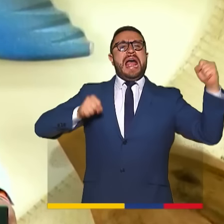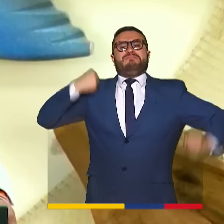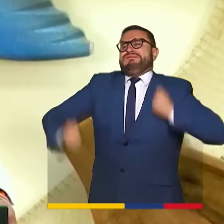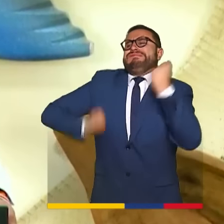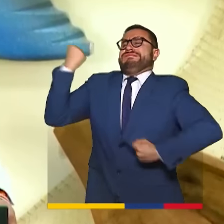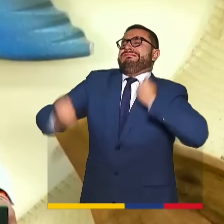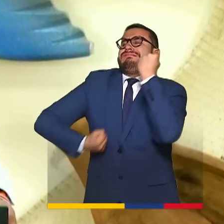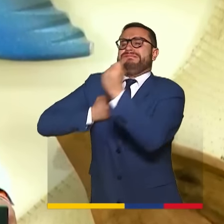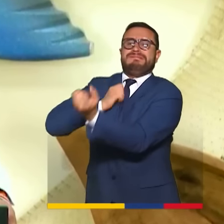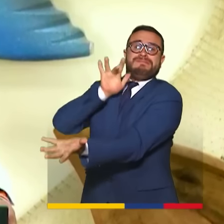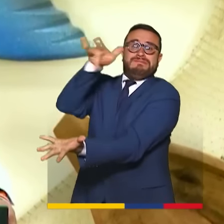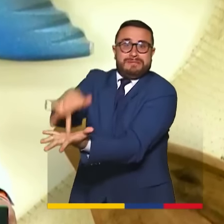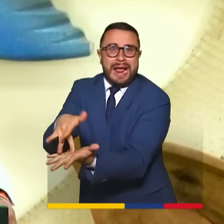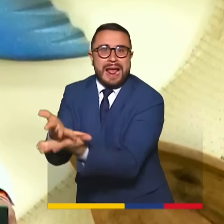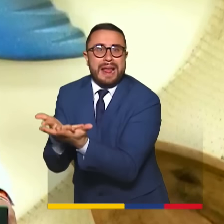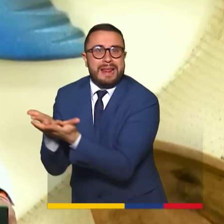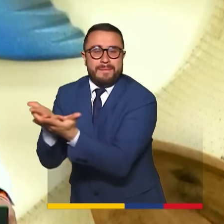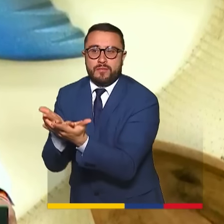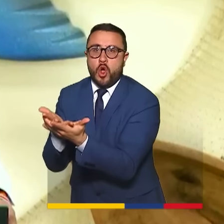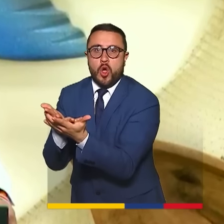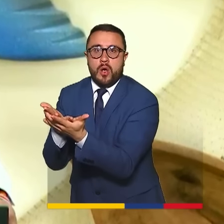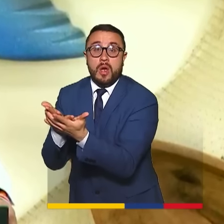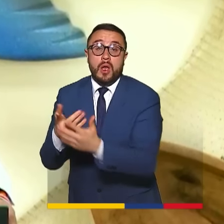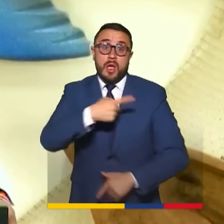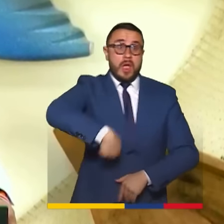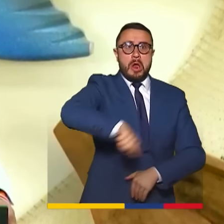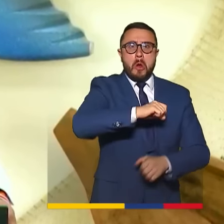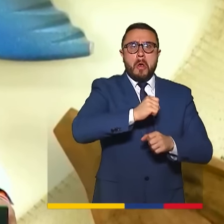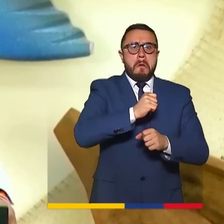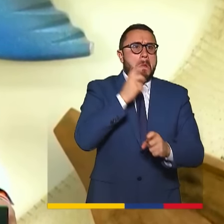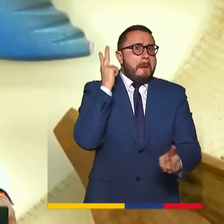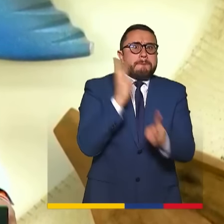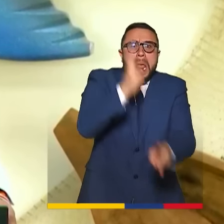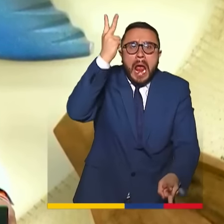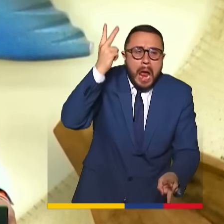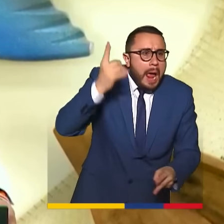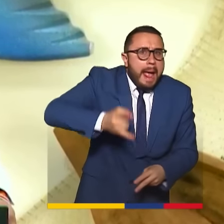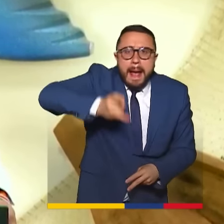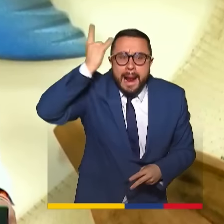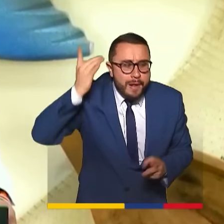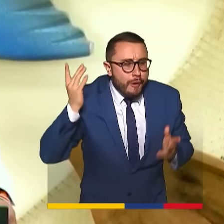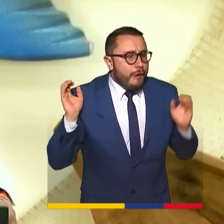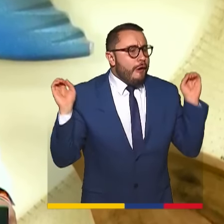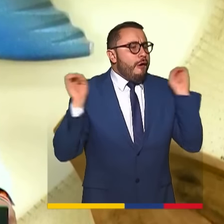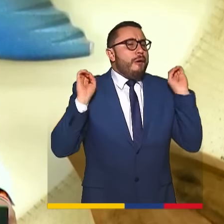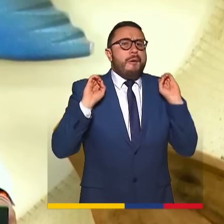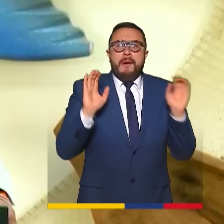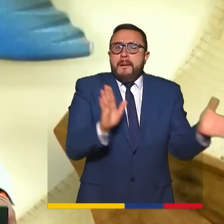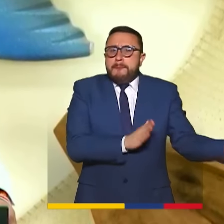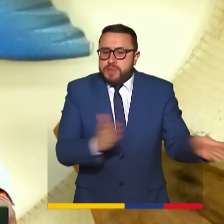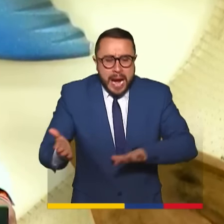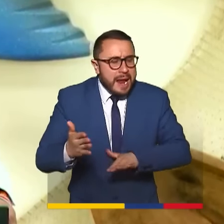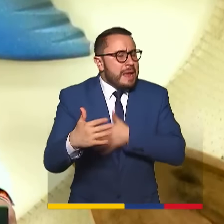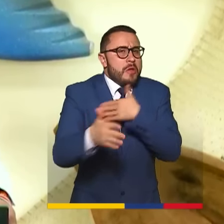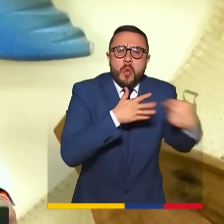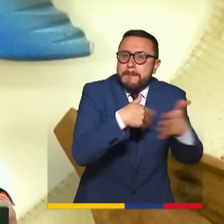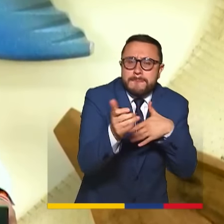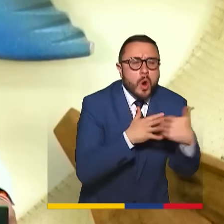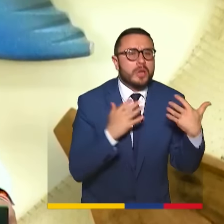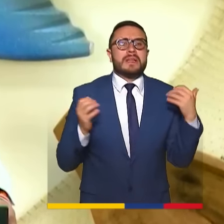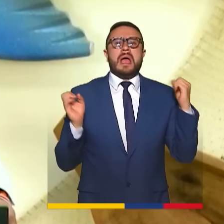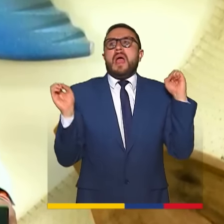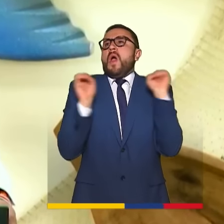humano, anteponían ante cualquier riesgo, ante la posibilidad de la muerte,